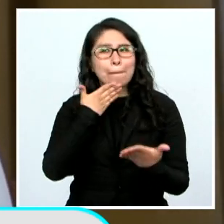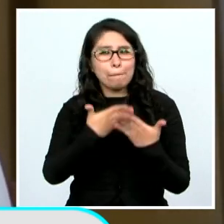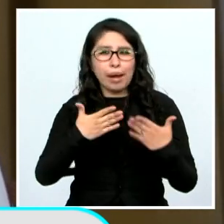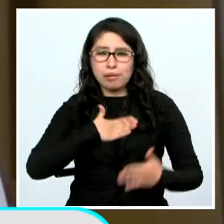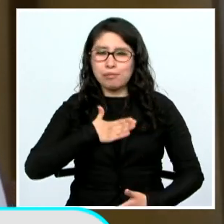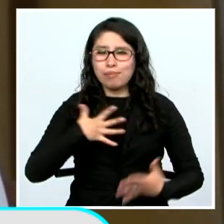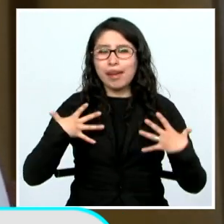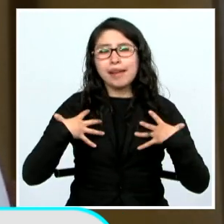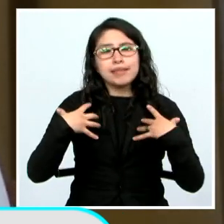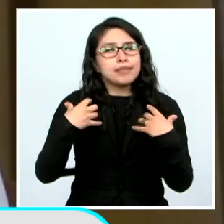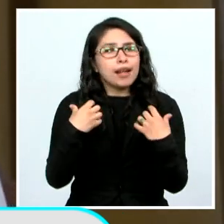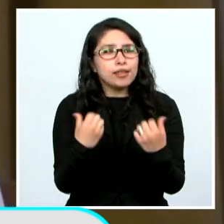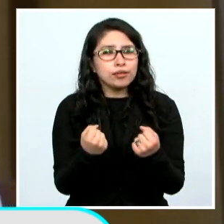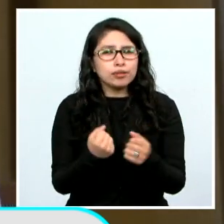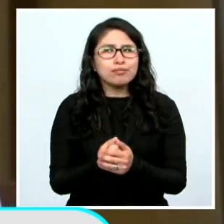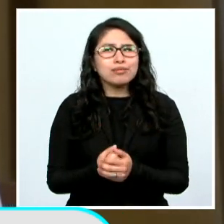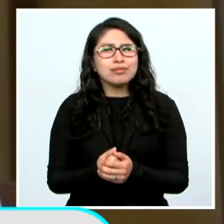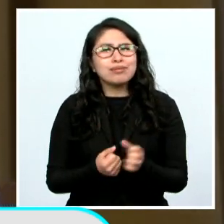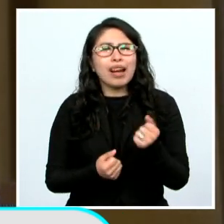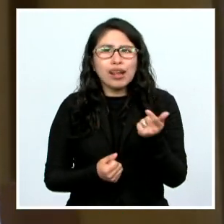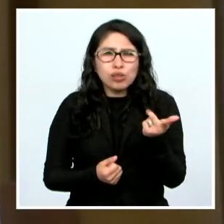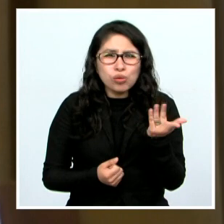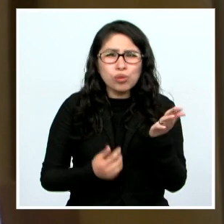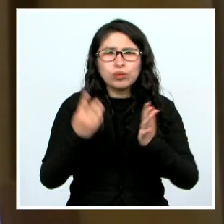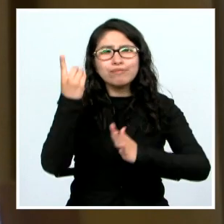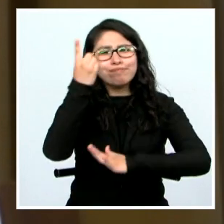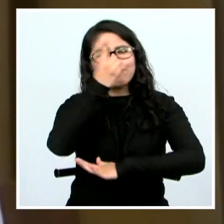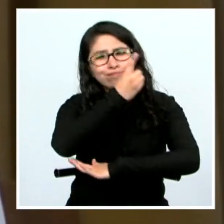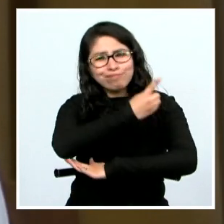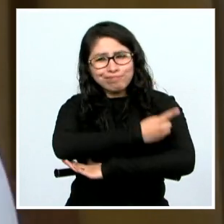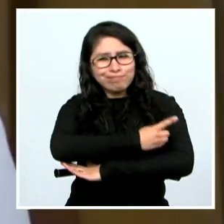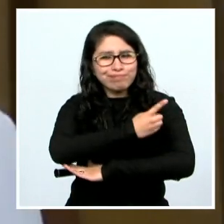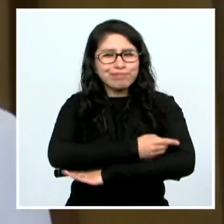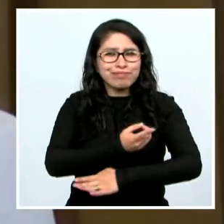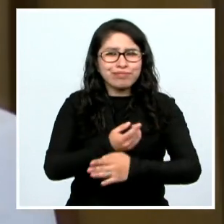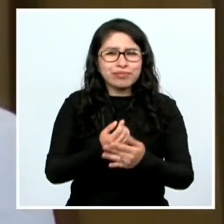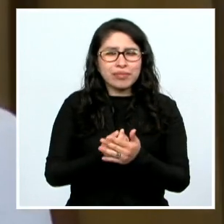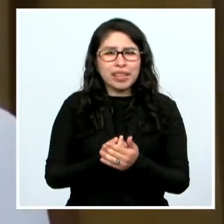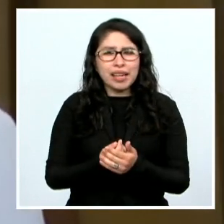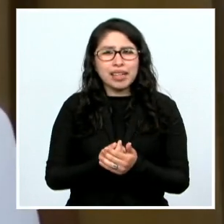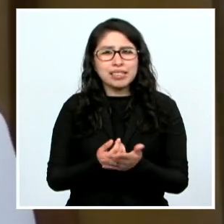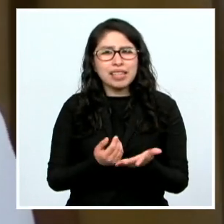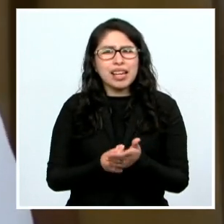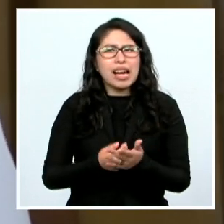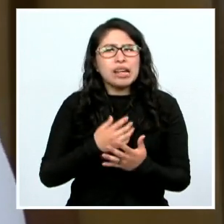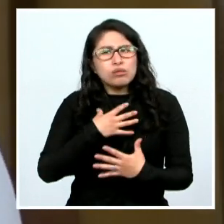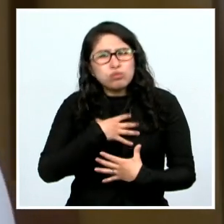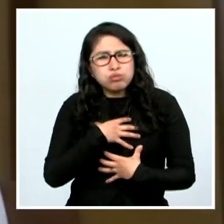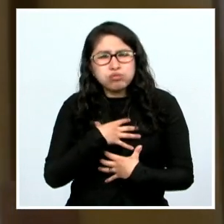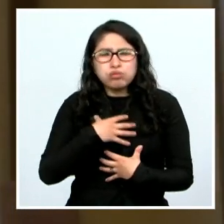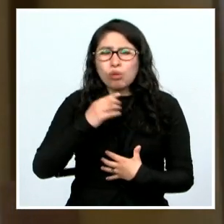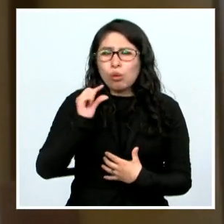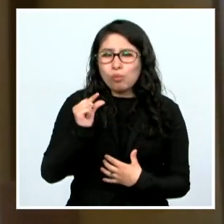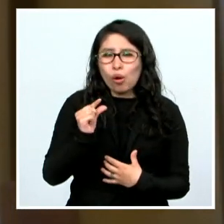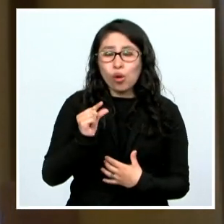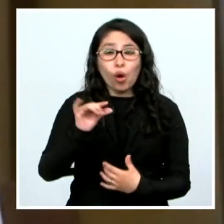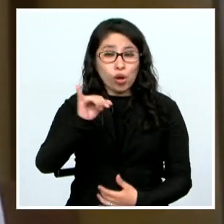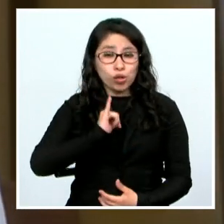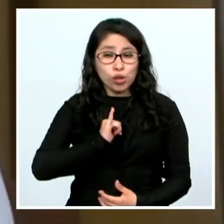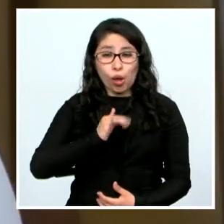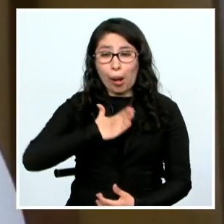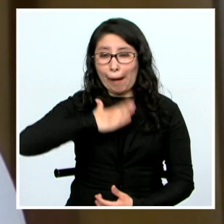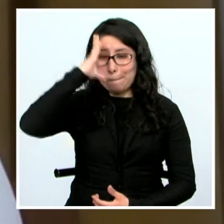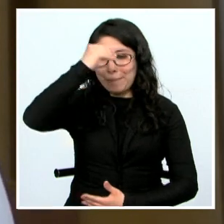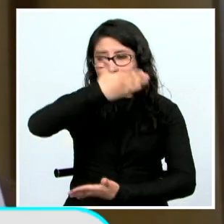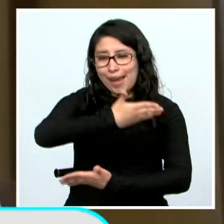He manifestado en alguna oportunidad de que el virus ha sido generoso conmigo y con mi hijo también. No